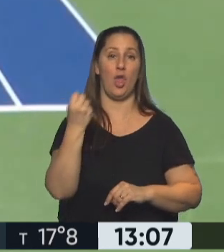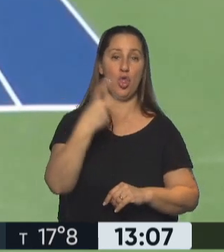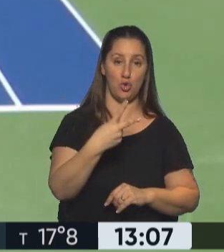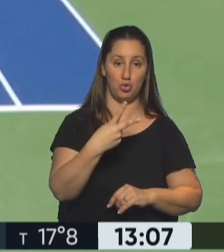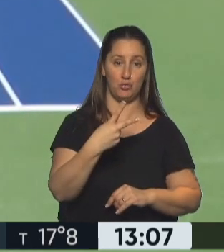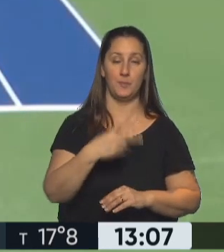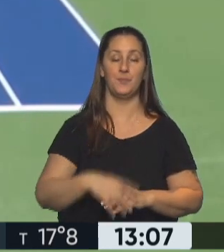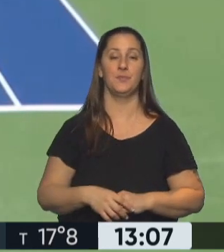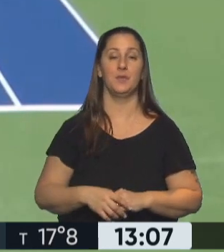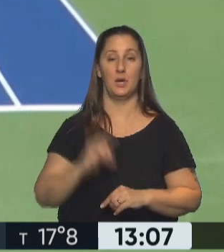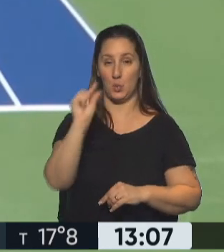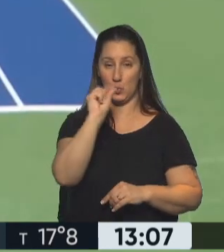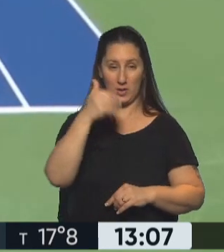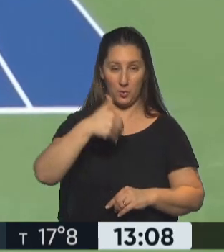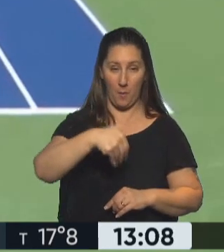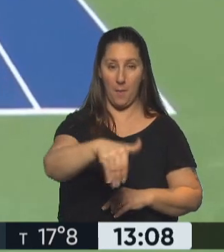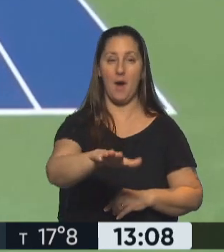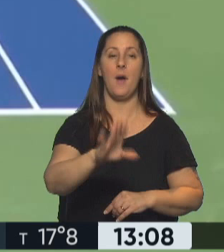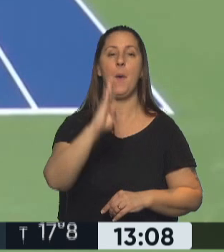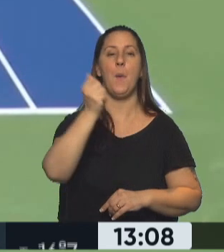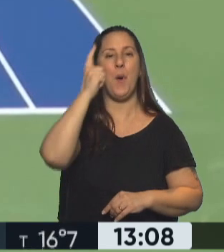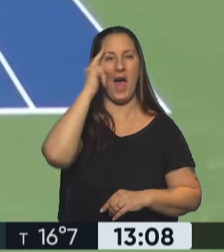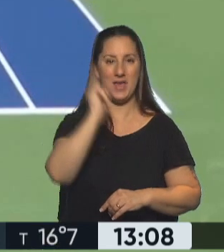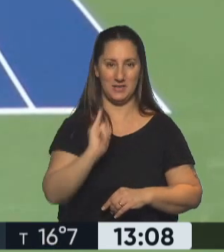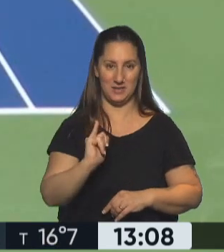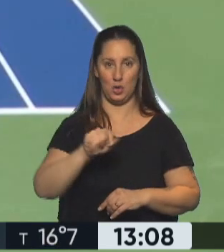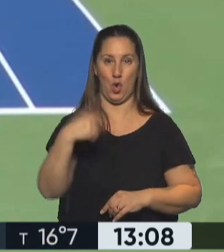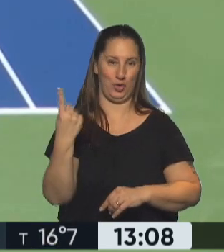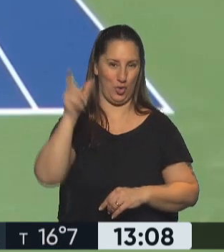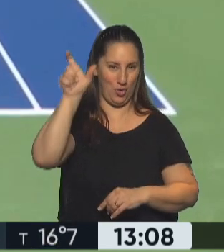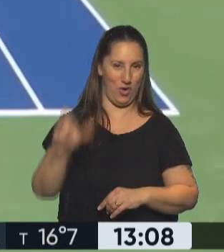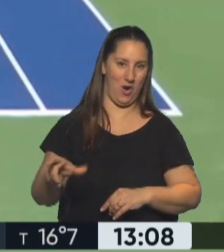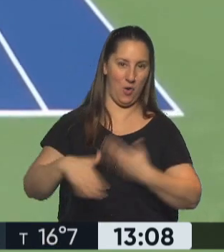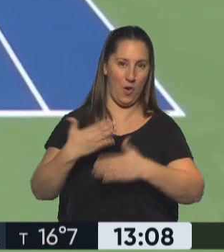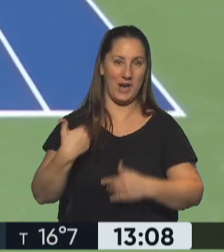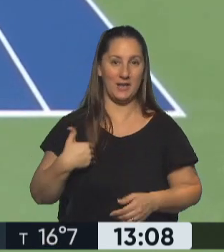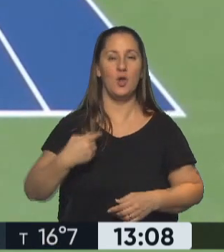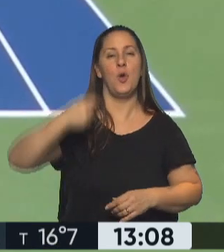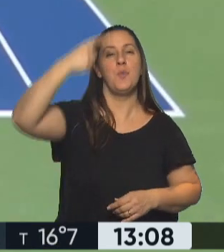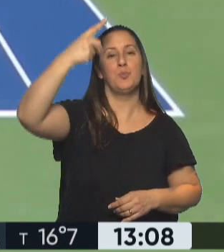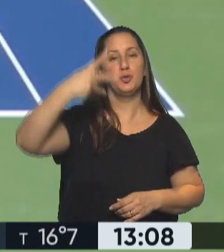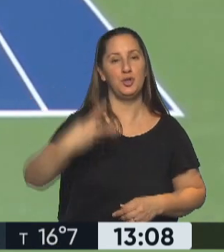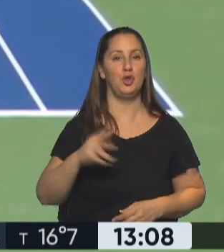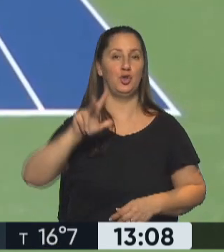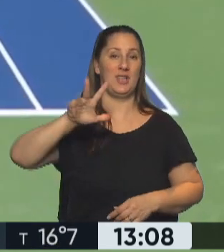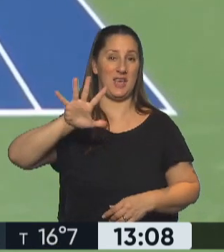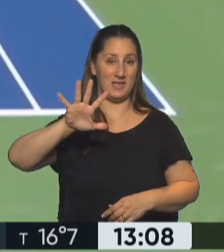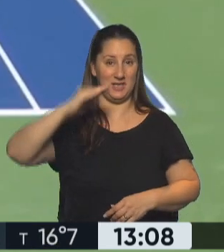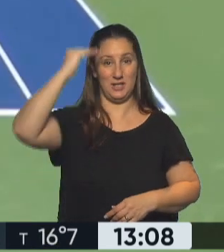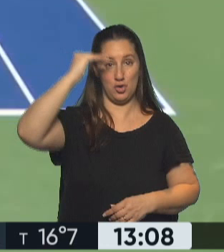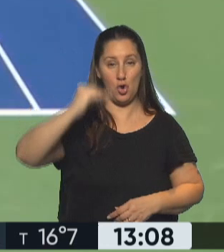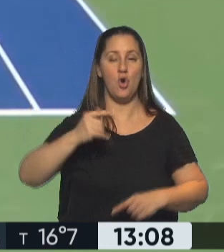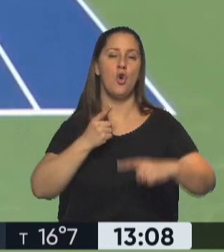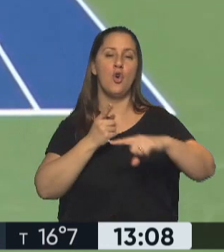ya, en instantes salta a la cancha Sebastián Báez, el otro argentino, ubicado en la posición 35 del ranking,